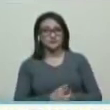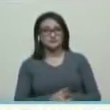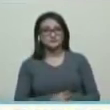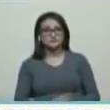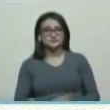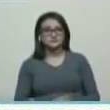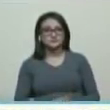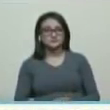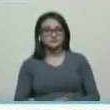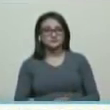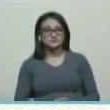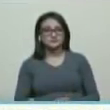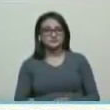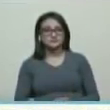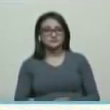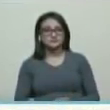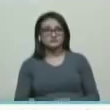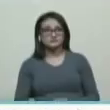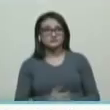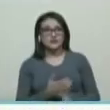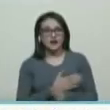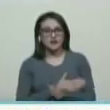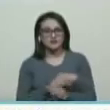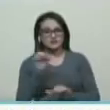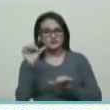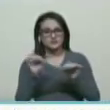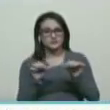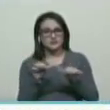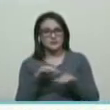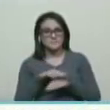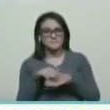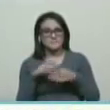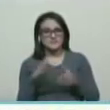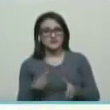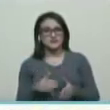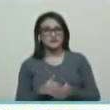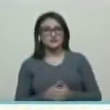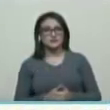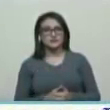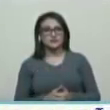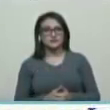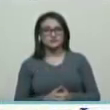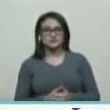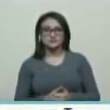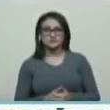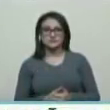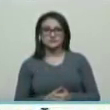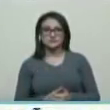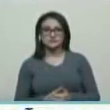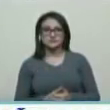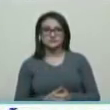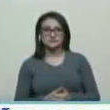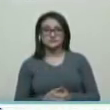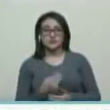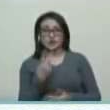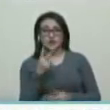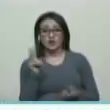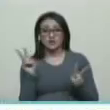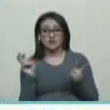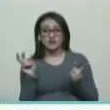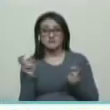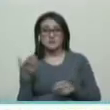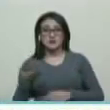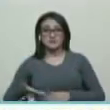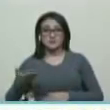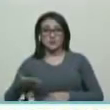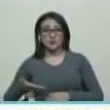Antes de cederle la palabra a los compañeros ministros, quisiera resaltar, ¿no?, estos dos temas centrales que usted ha